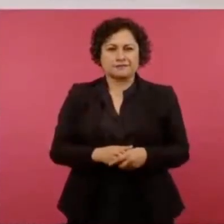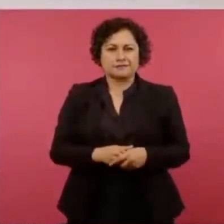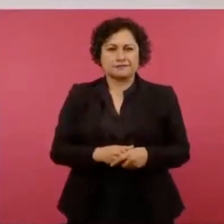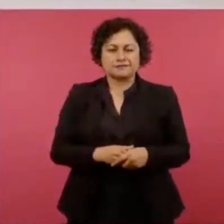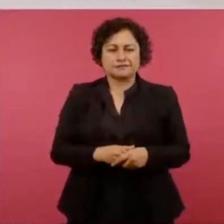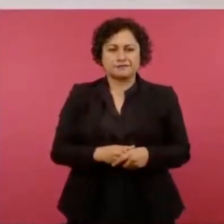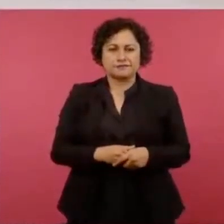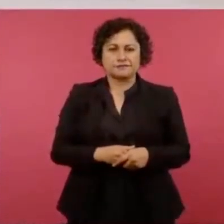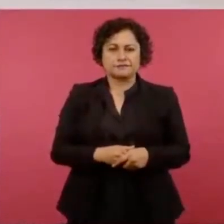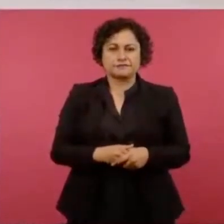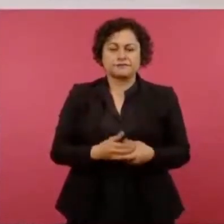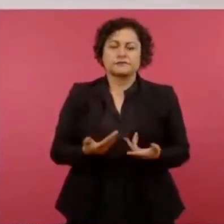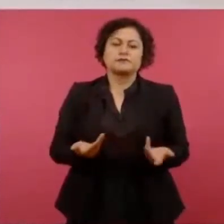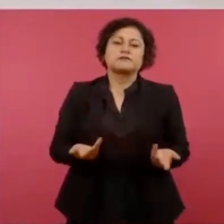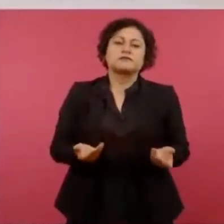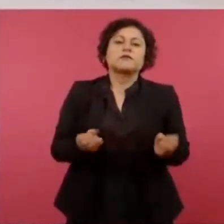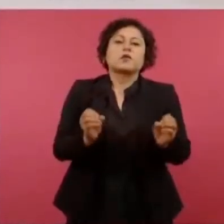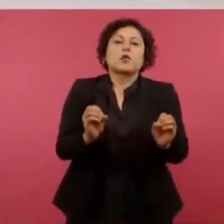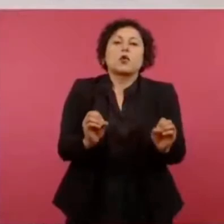¿O quién